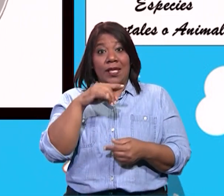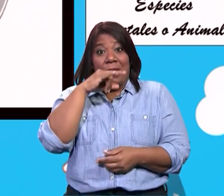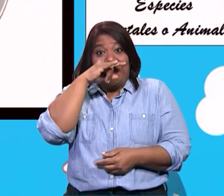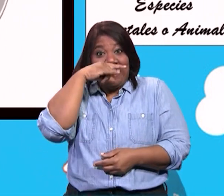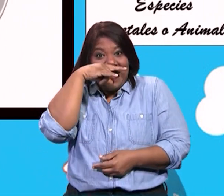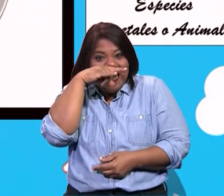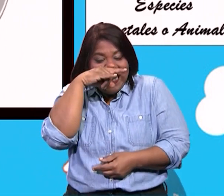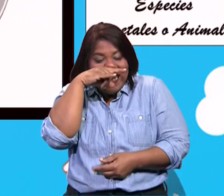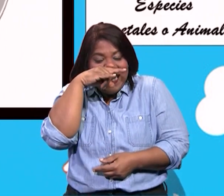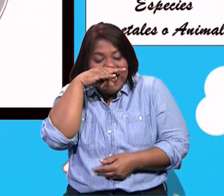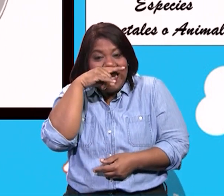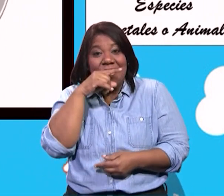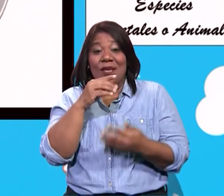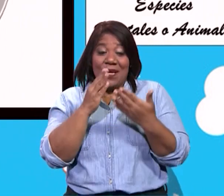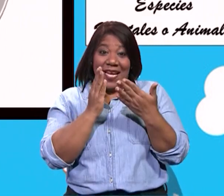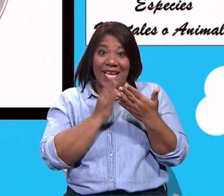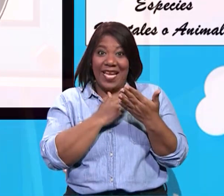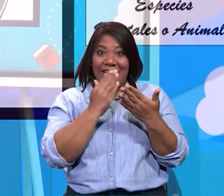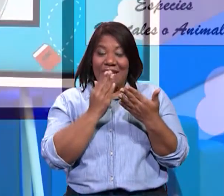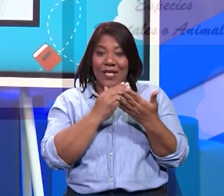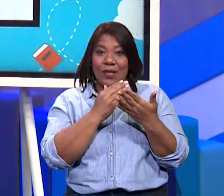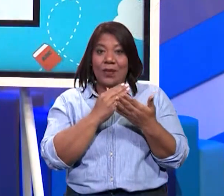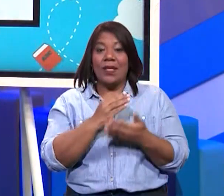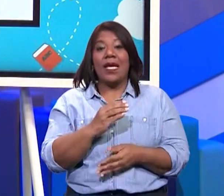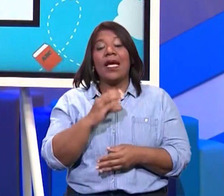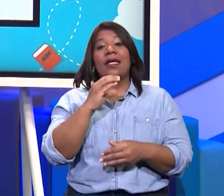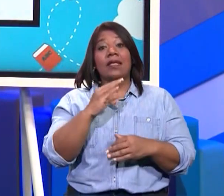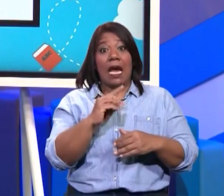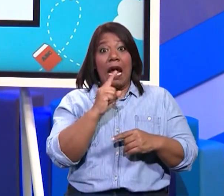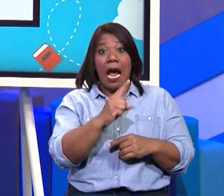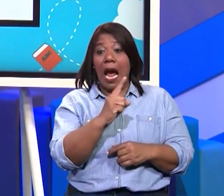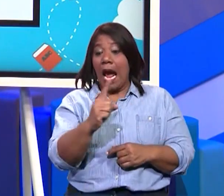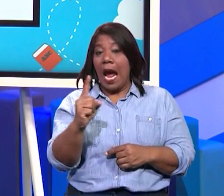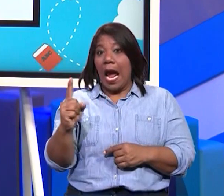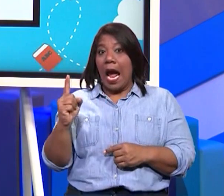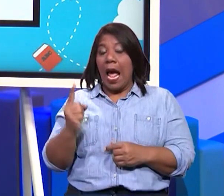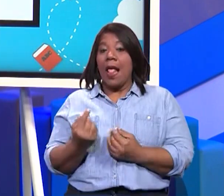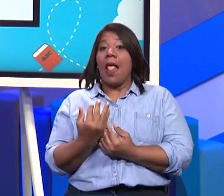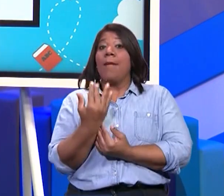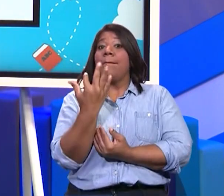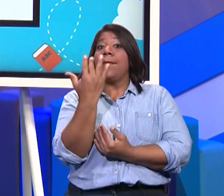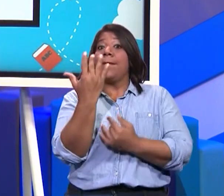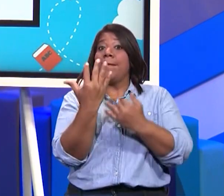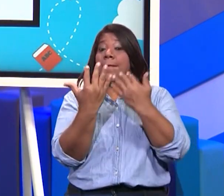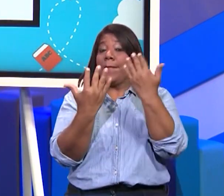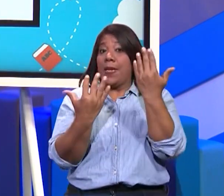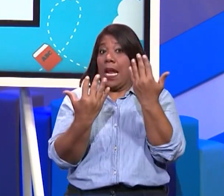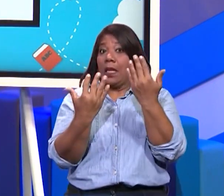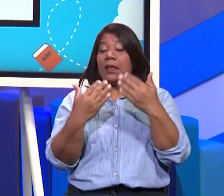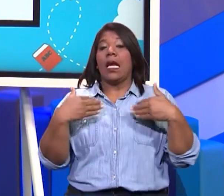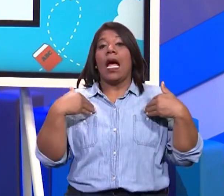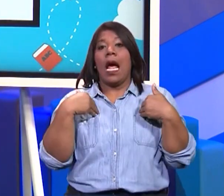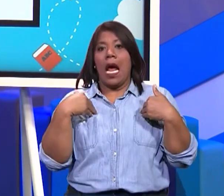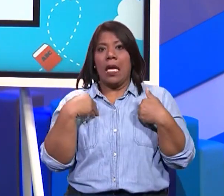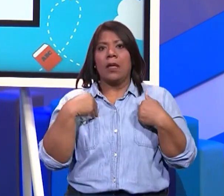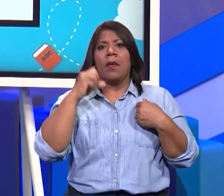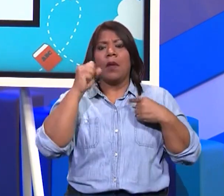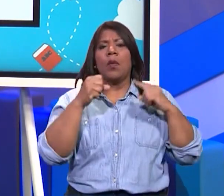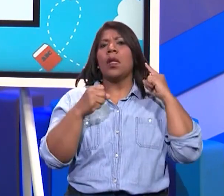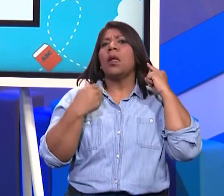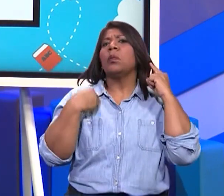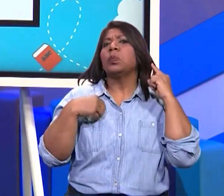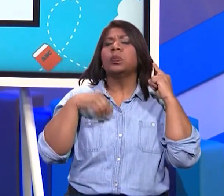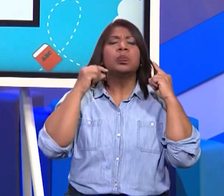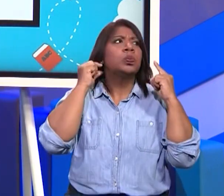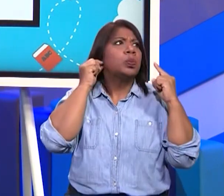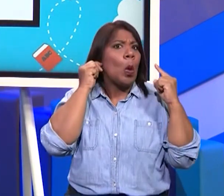estudiantes, que dentro de un ciclo biológico las especies se van a reproducir entre ellas dentro de un